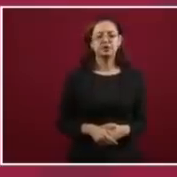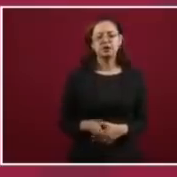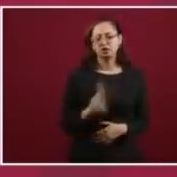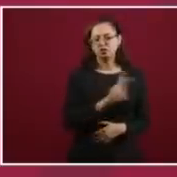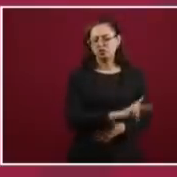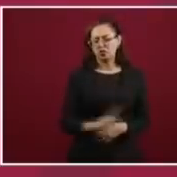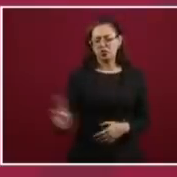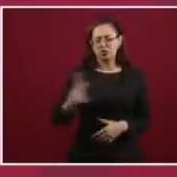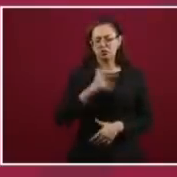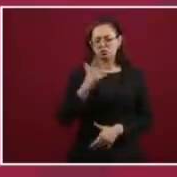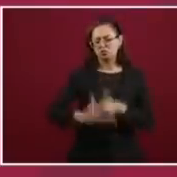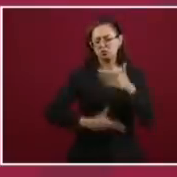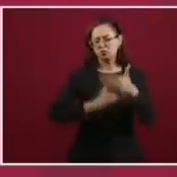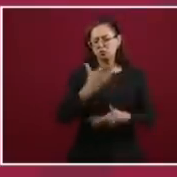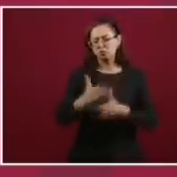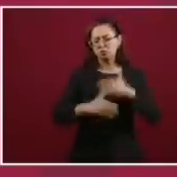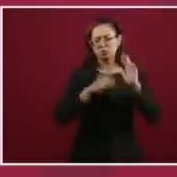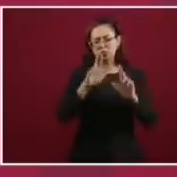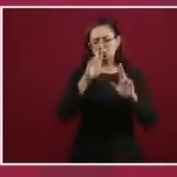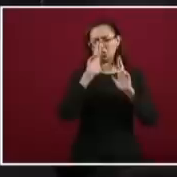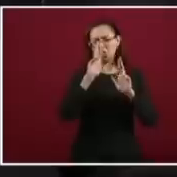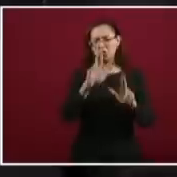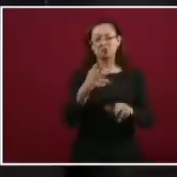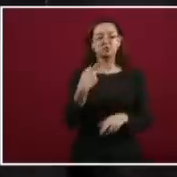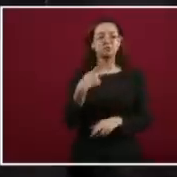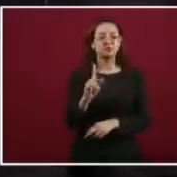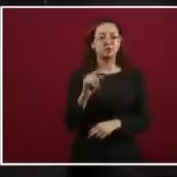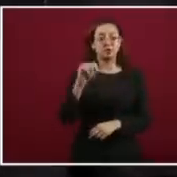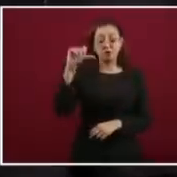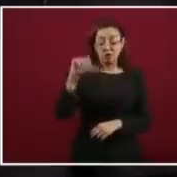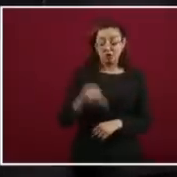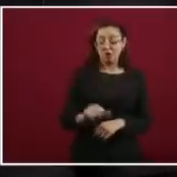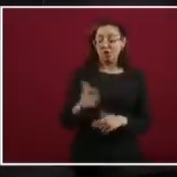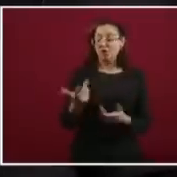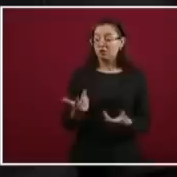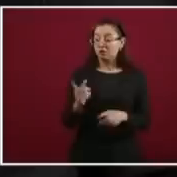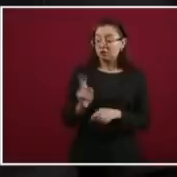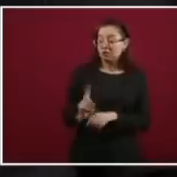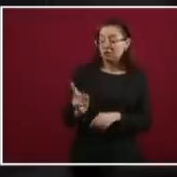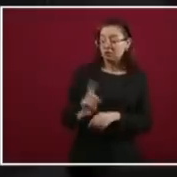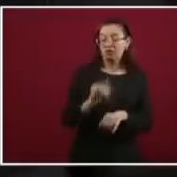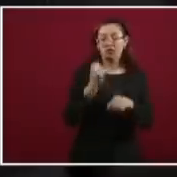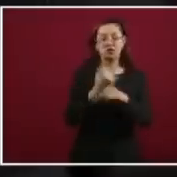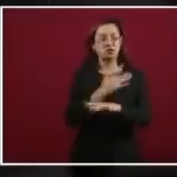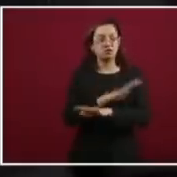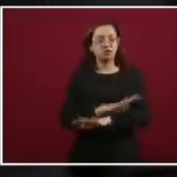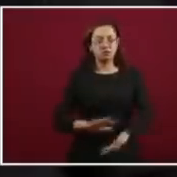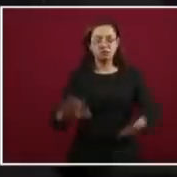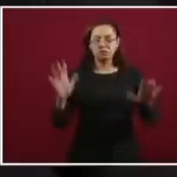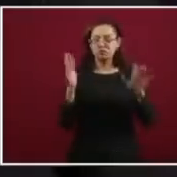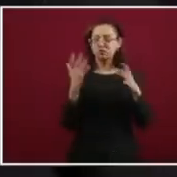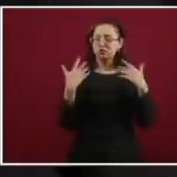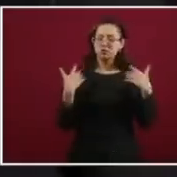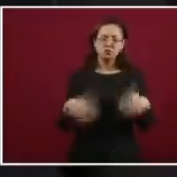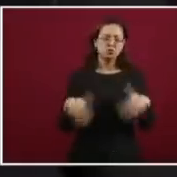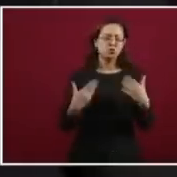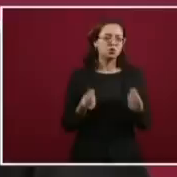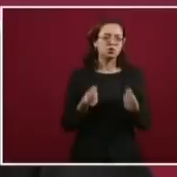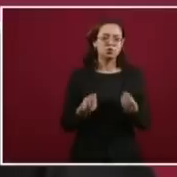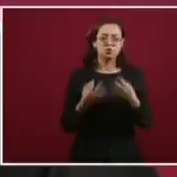todos pero es importantísimo informar y garantizar el derecho a la información